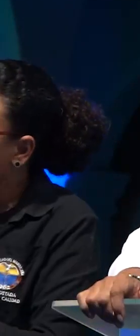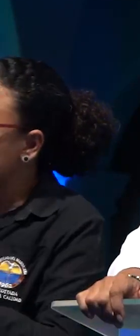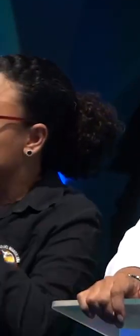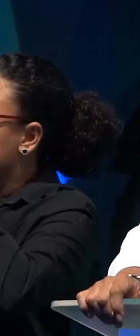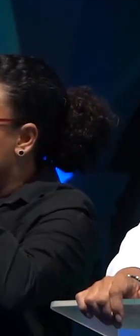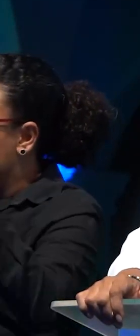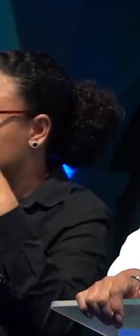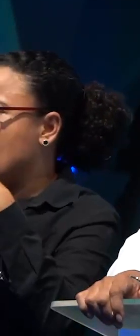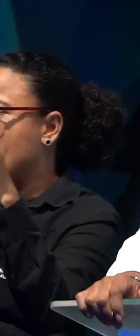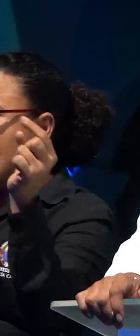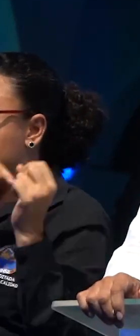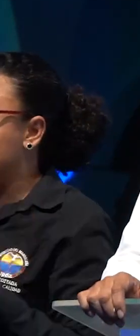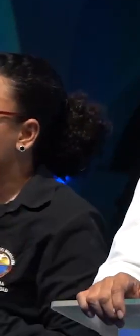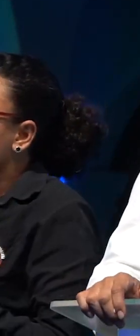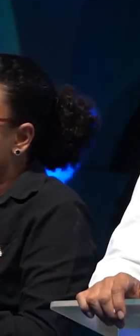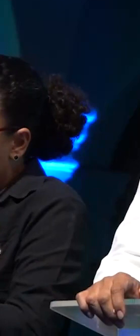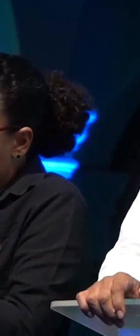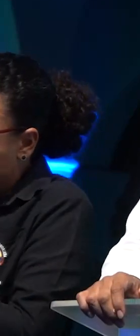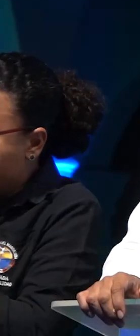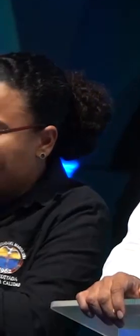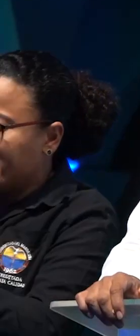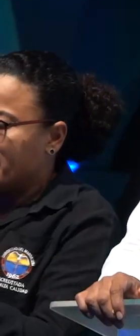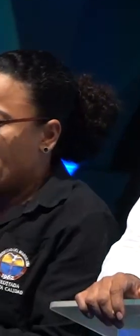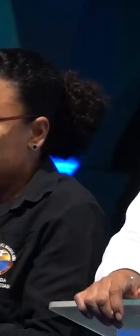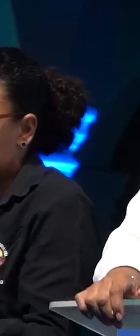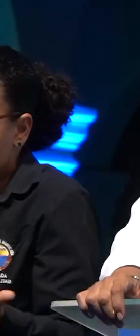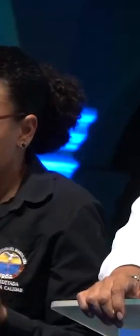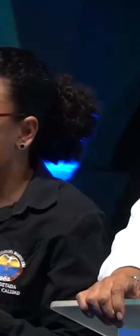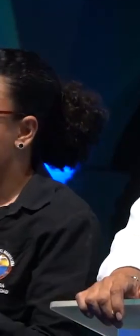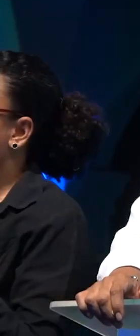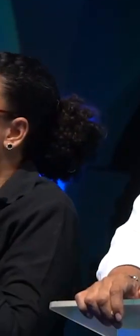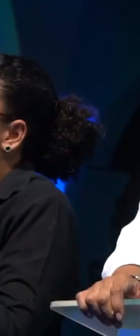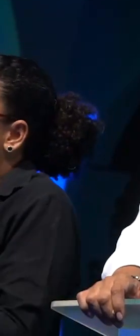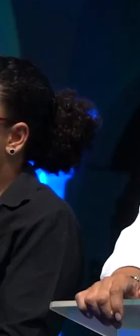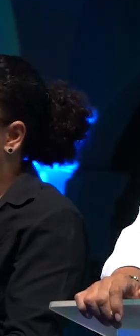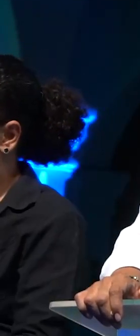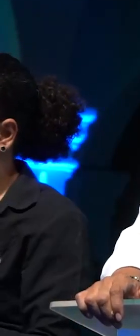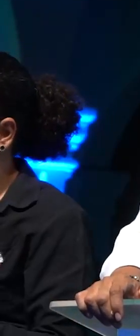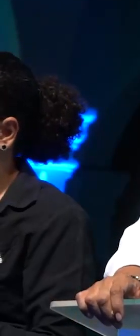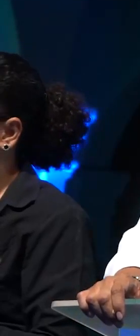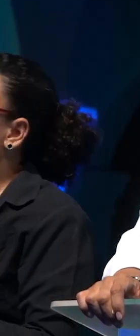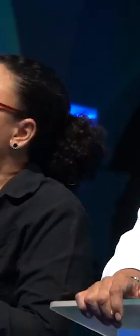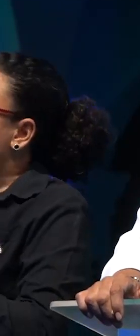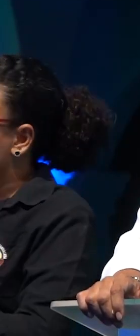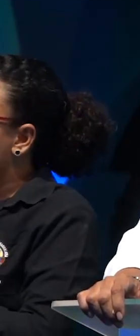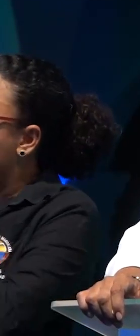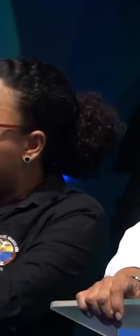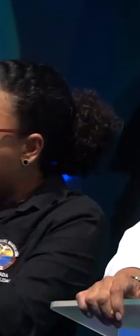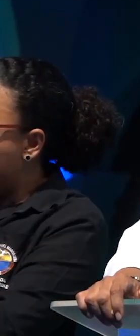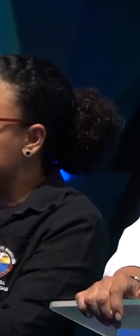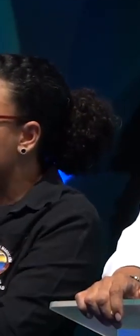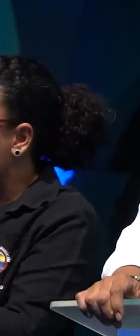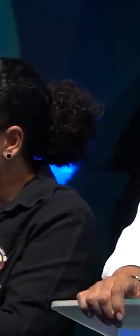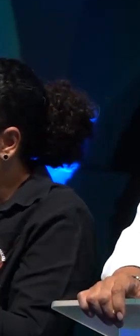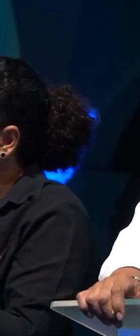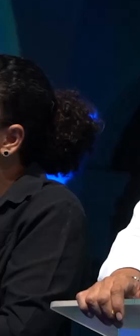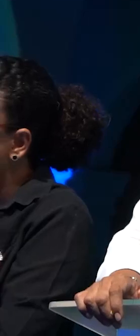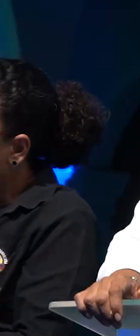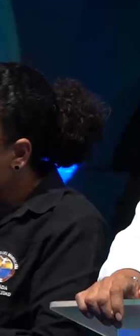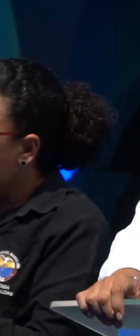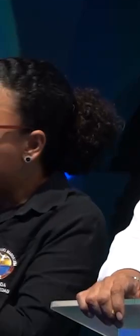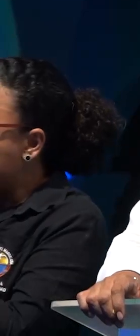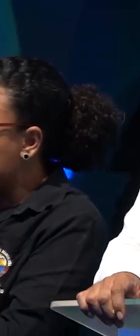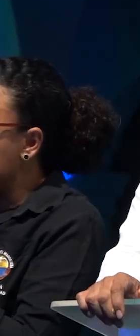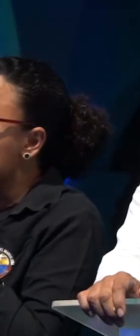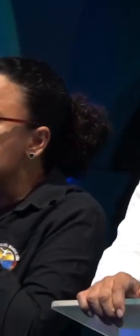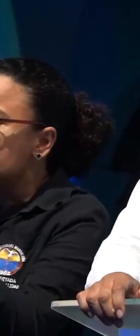hacían? A jóvenes que no tenían cómo retornar a sus municipios. Y mantuvimos durante año y medio con ese fondo a gente del aseo, a